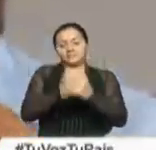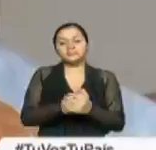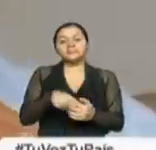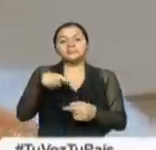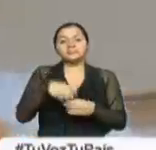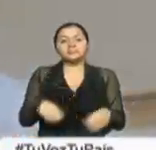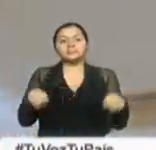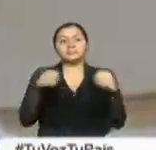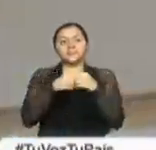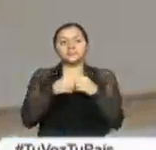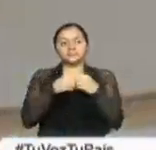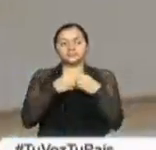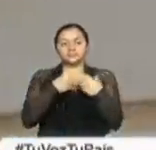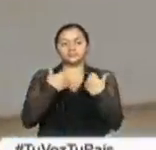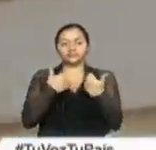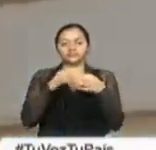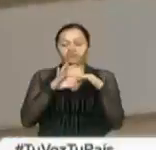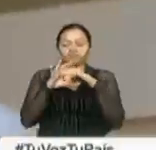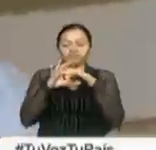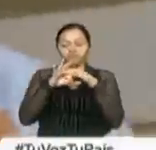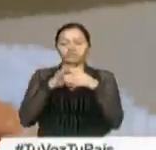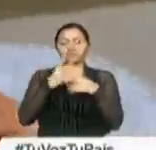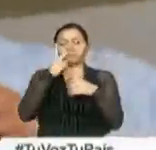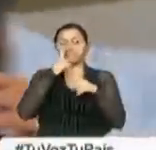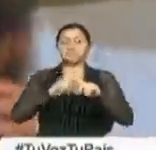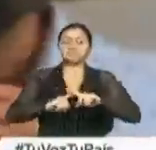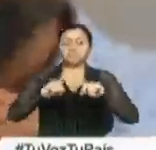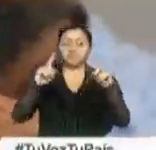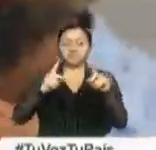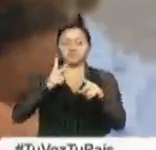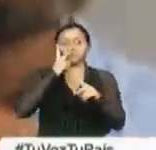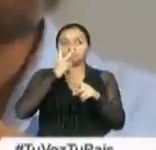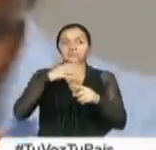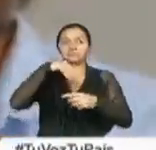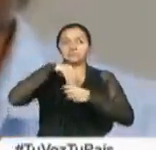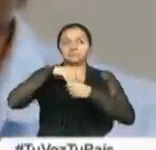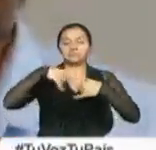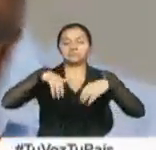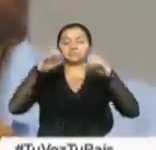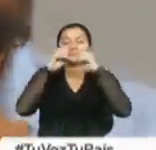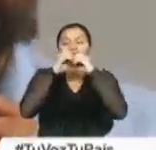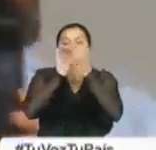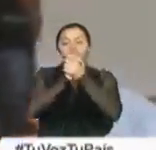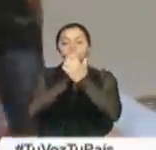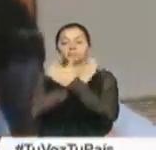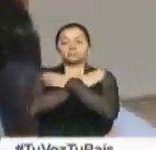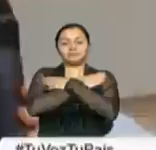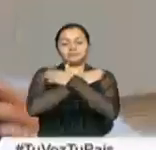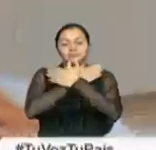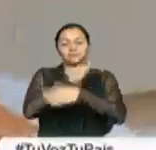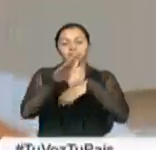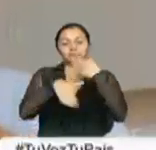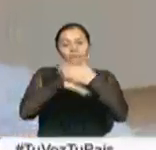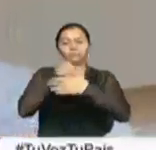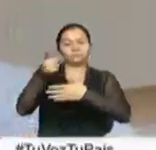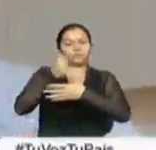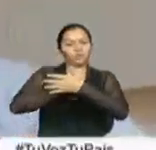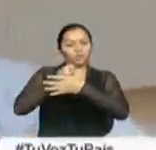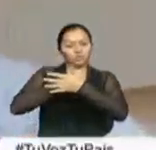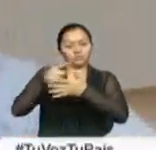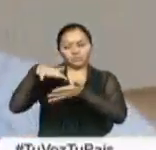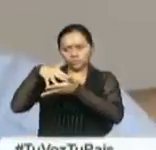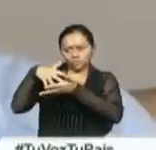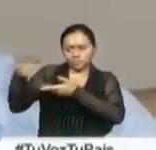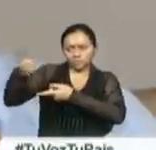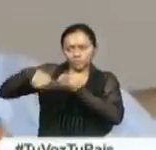manera más condensada. Sin embargo, y también además de felicitar a ustedes, que son unos guerreros, que son